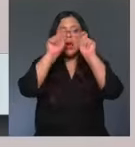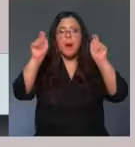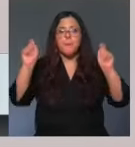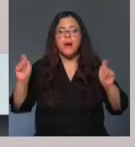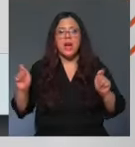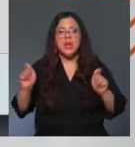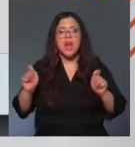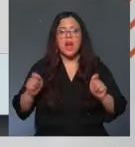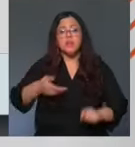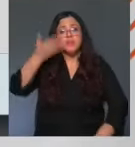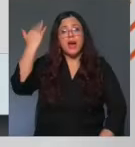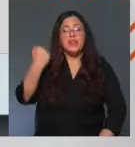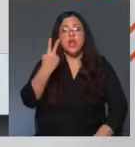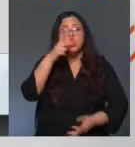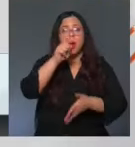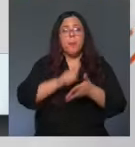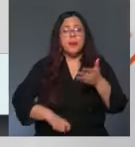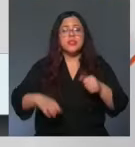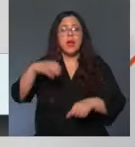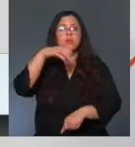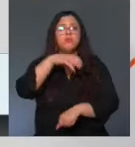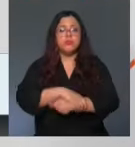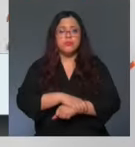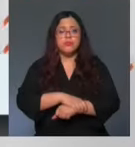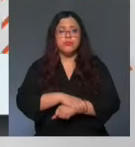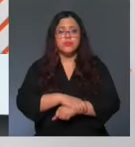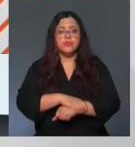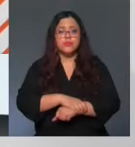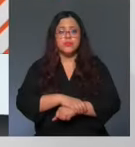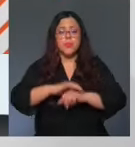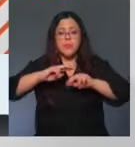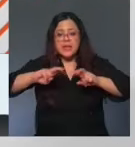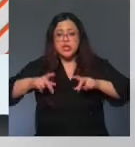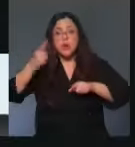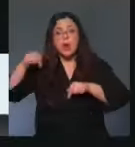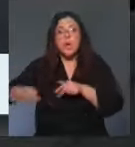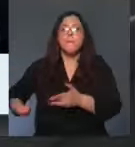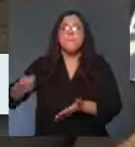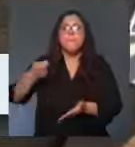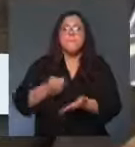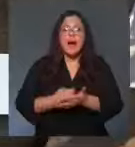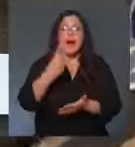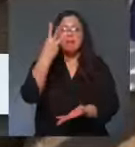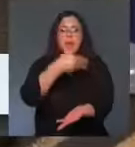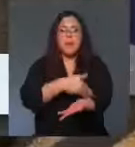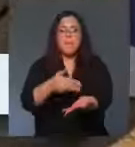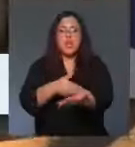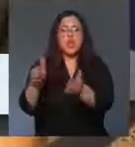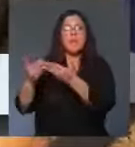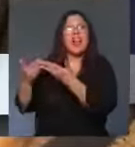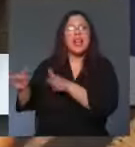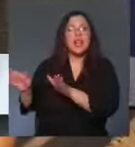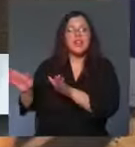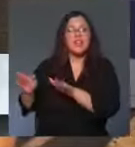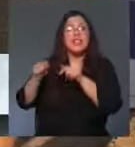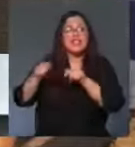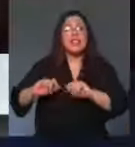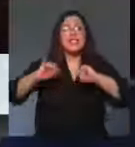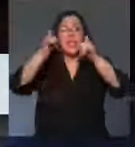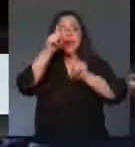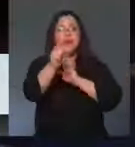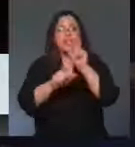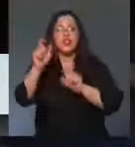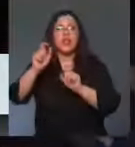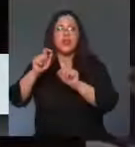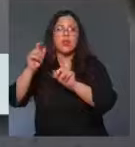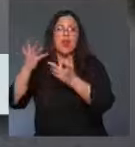sí, estuvo 2 meses con prisión preventiva, pero finalmente pagó una fianza de 3 millones de pesos. Así celebraban sus seguidores